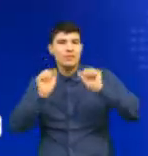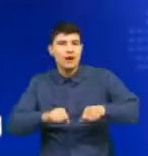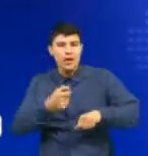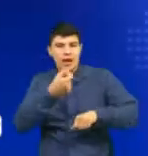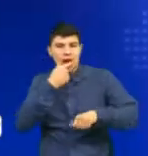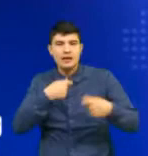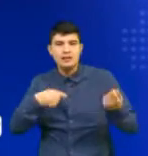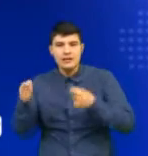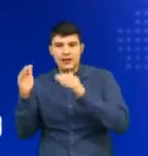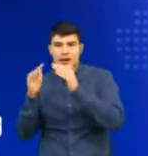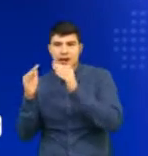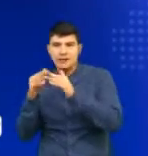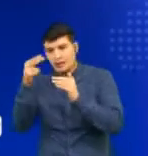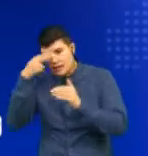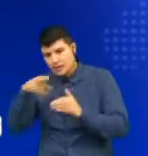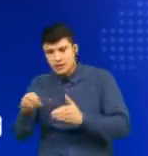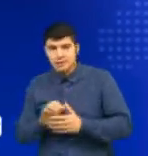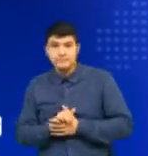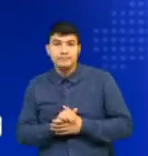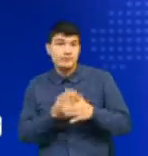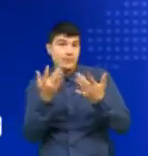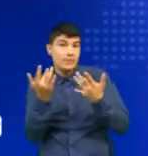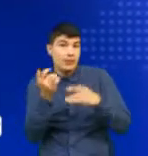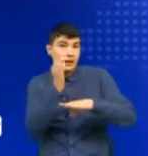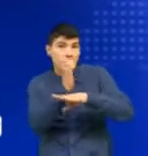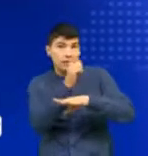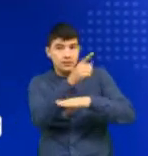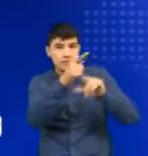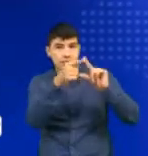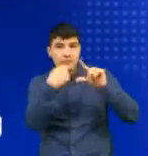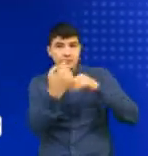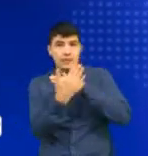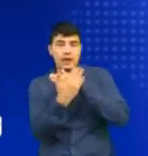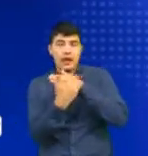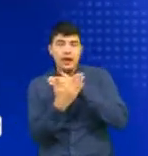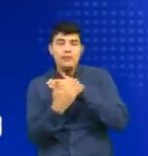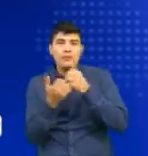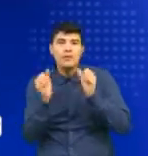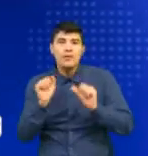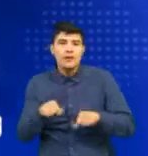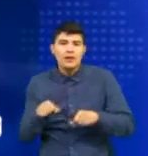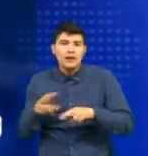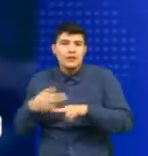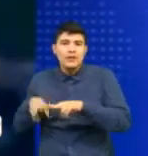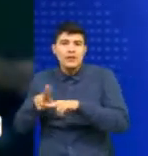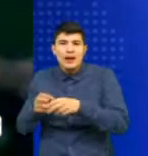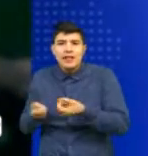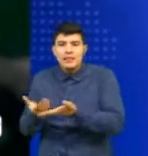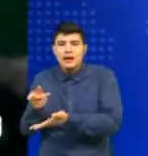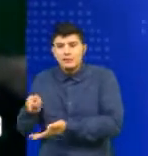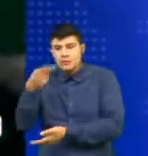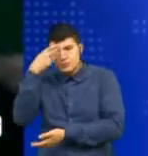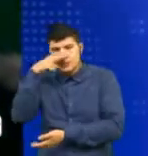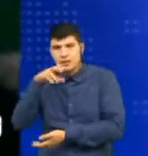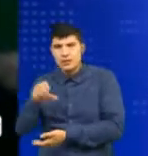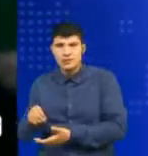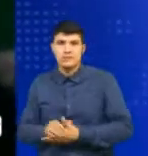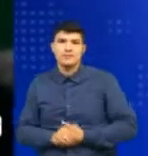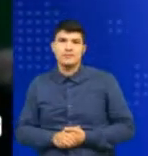medicamento. Finalmente se espera un pronunciamiento de la entidad para poder devolver la vida normal que llevaba Juan Manuel antes de conocer el mar.